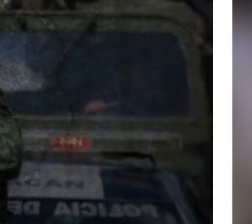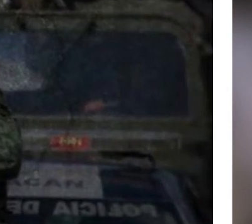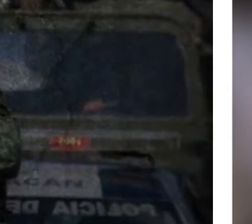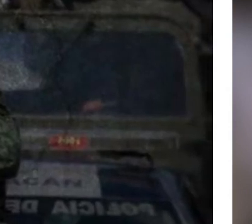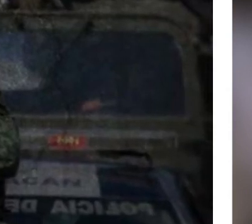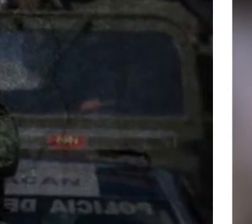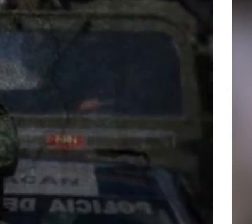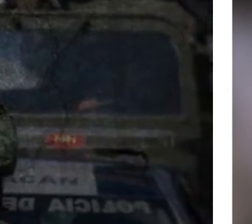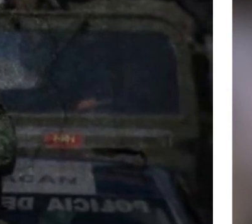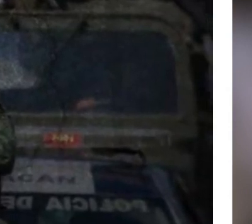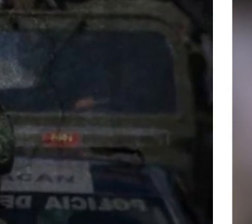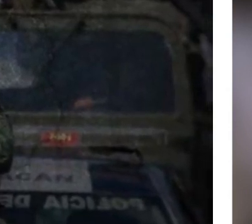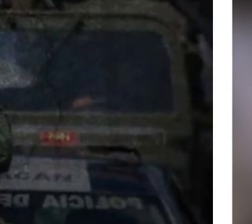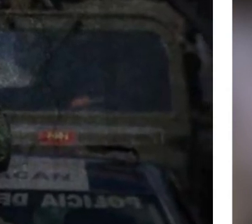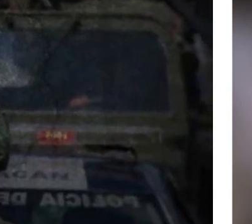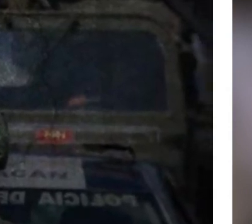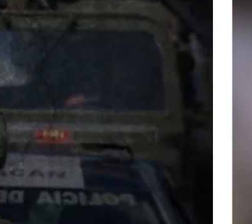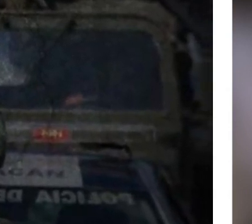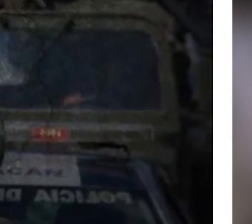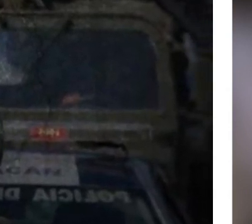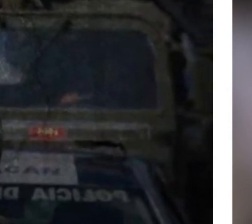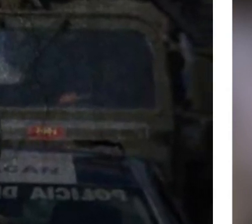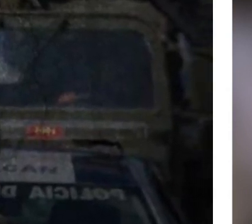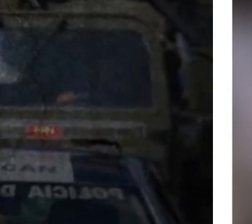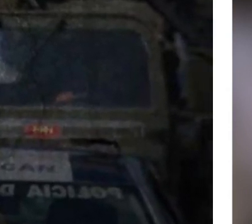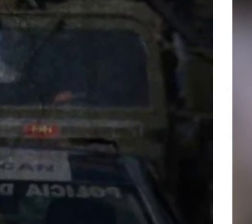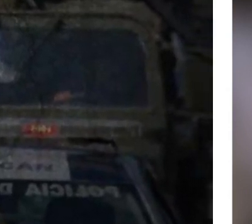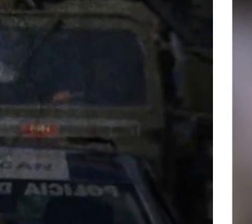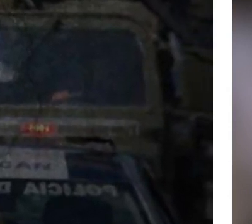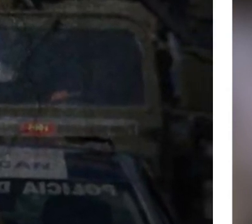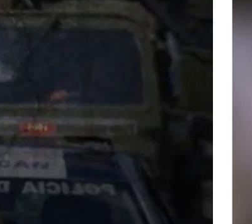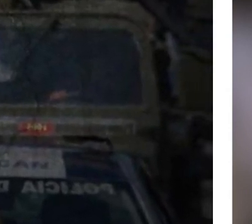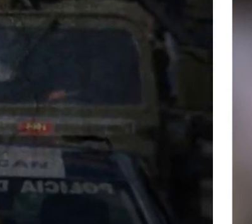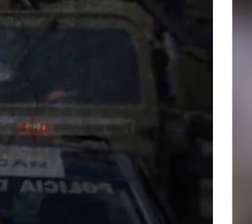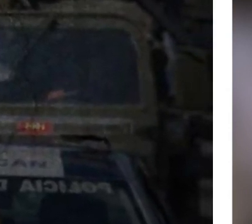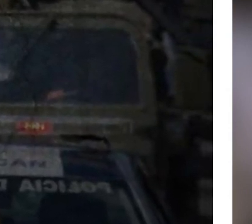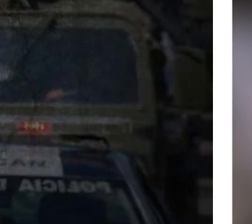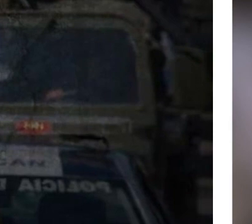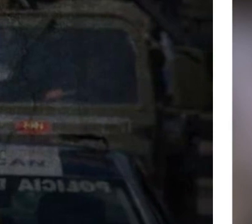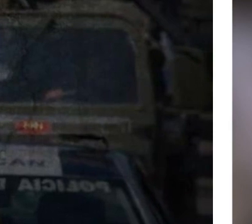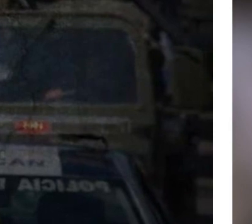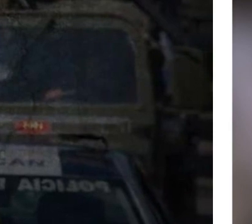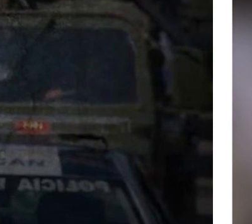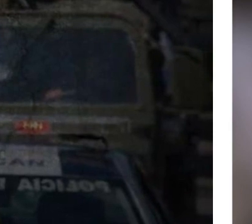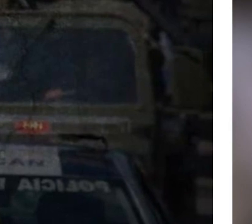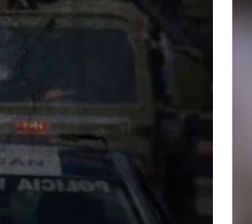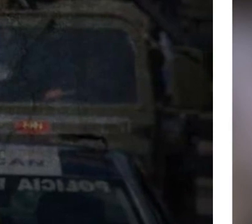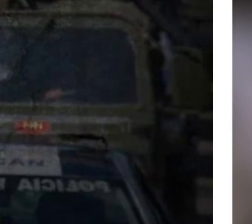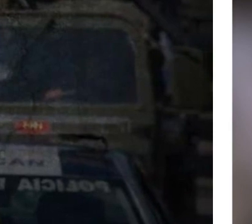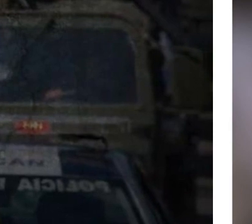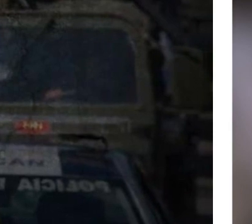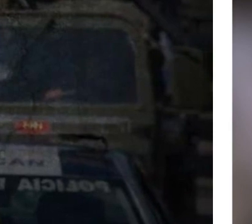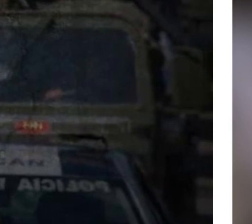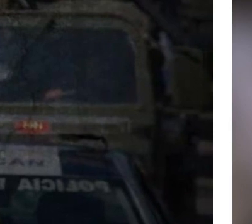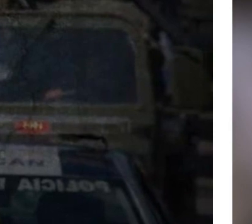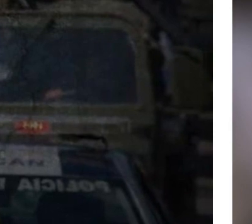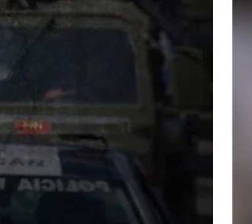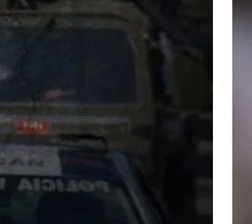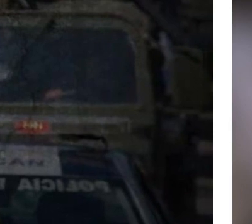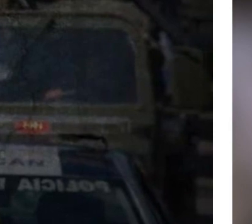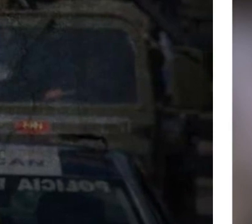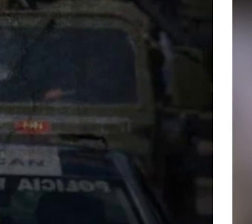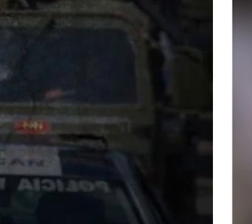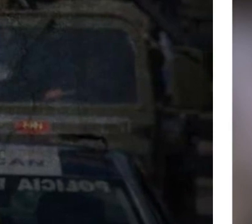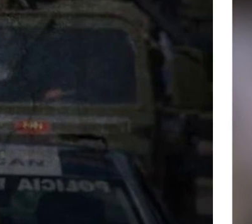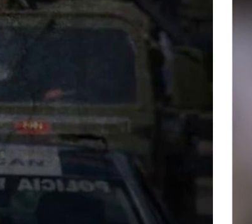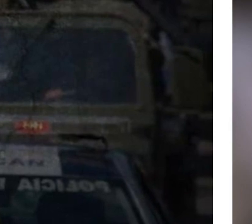justicia ahora que dije que había que proteger la vida de todos que lo más importante es la vida llegaron a decir que fue un desliz no así